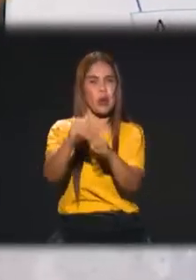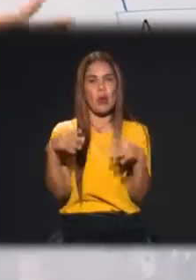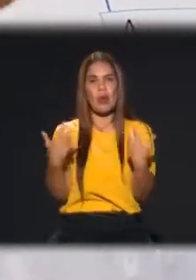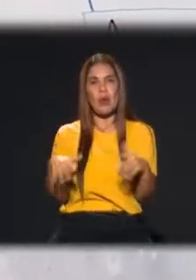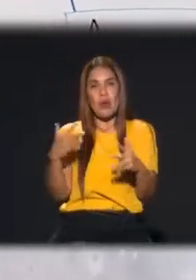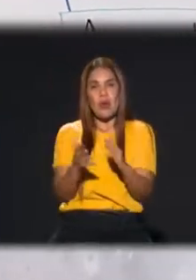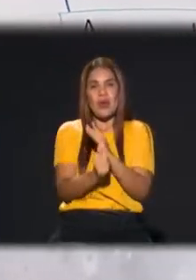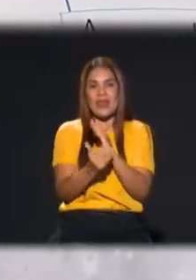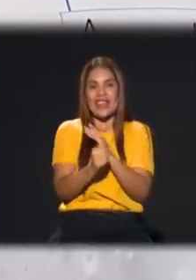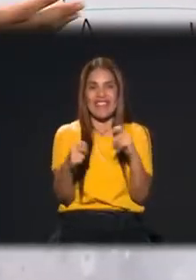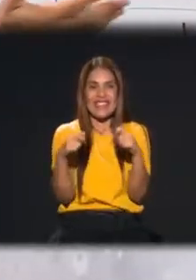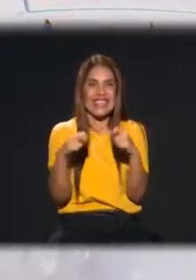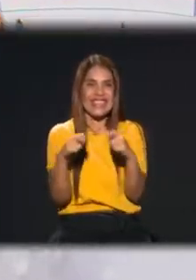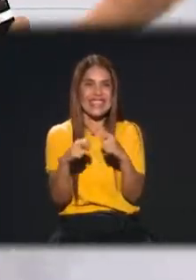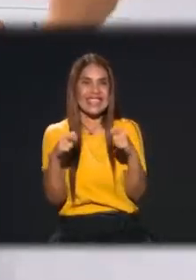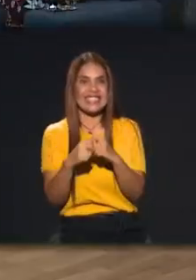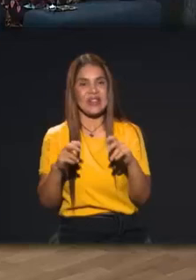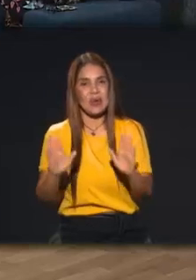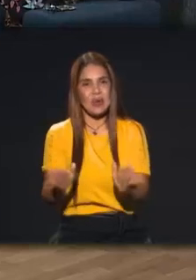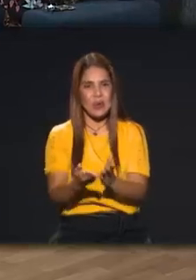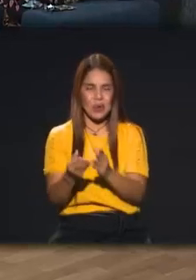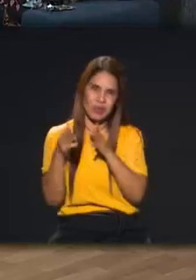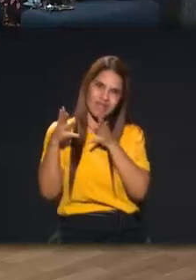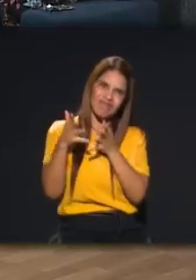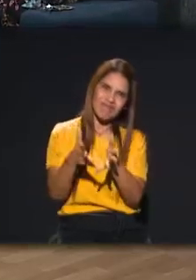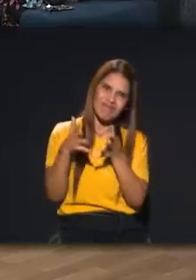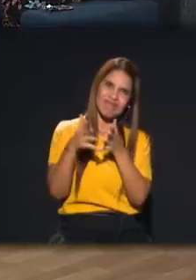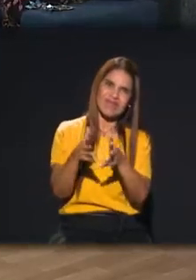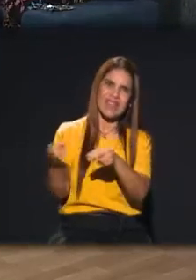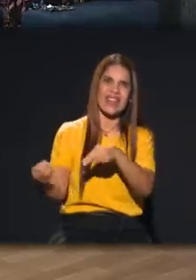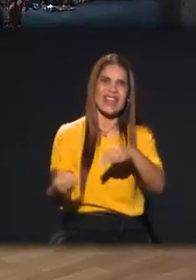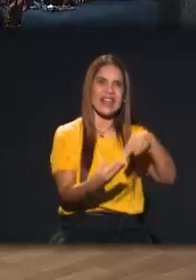qué energía, vivir por la educación.